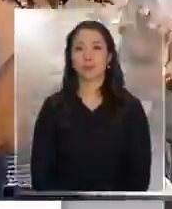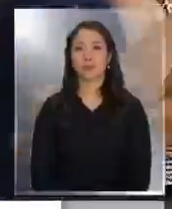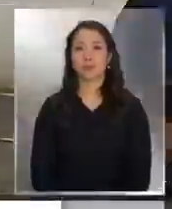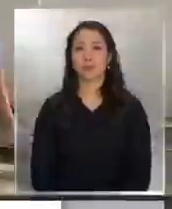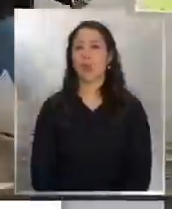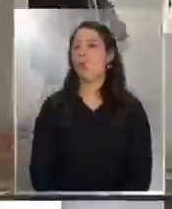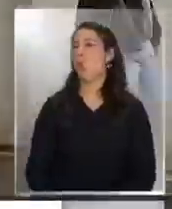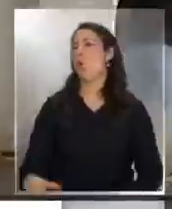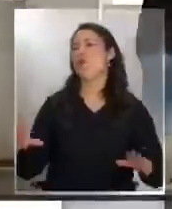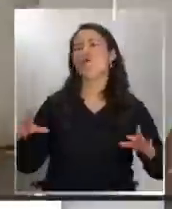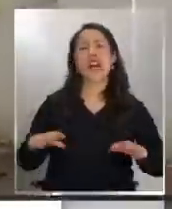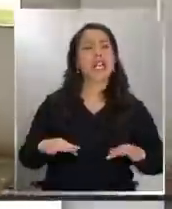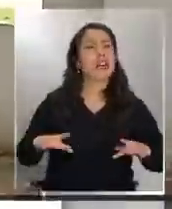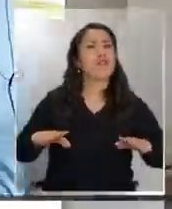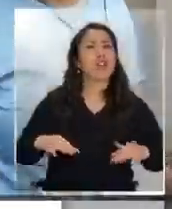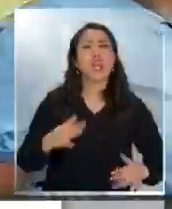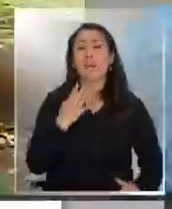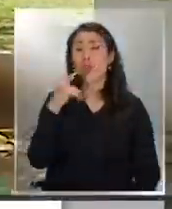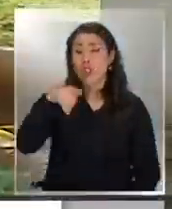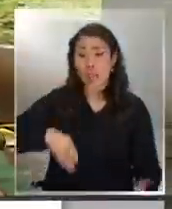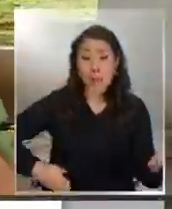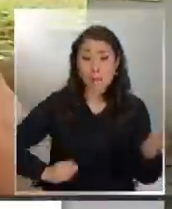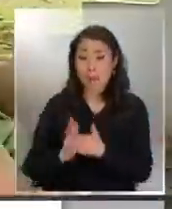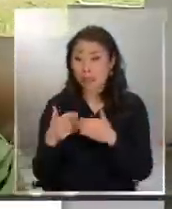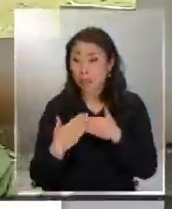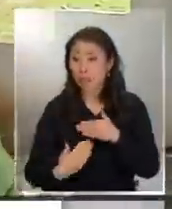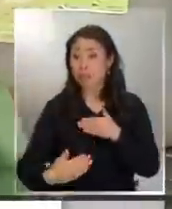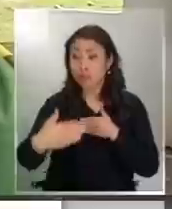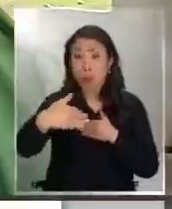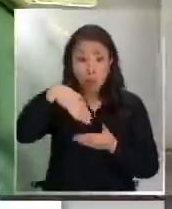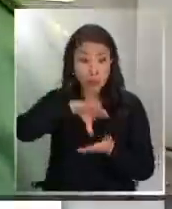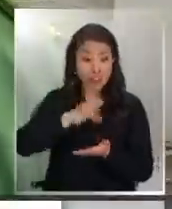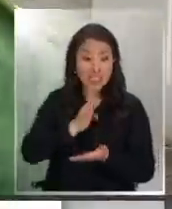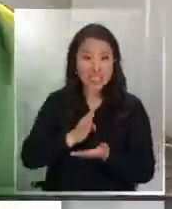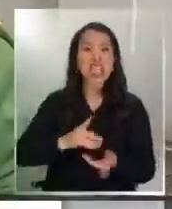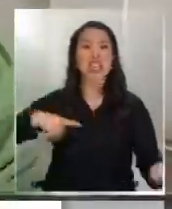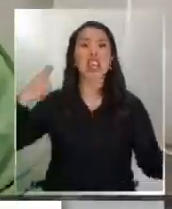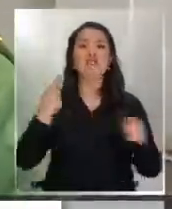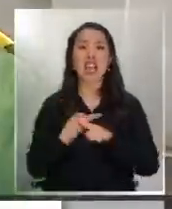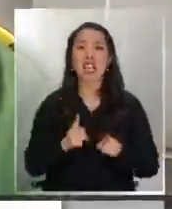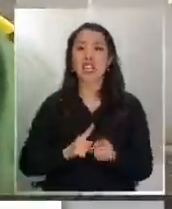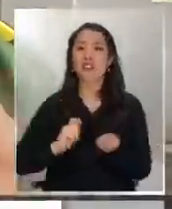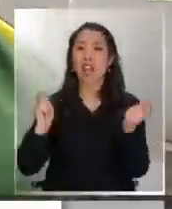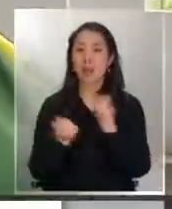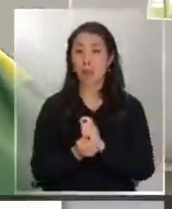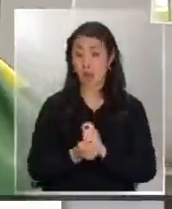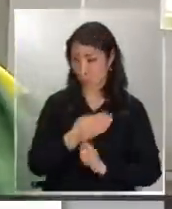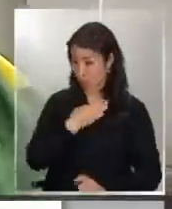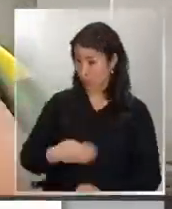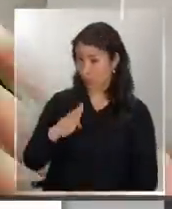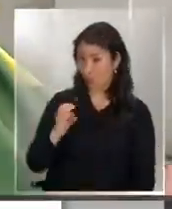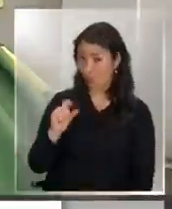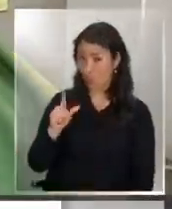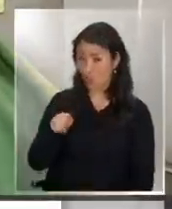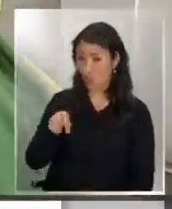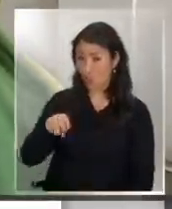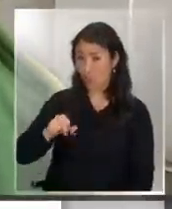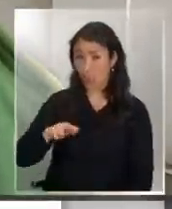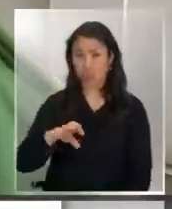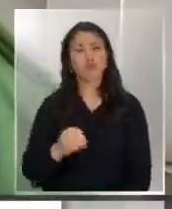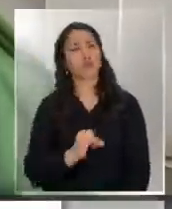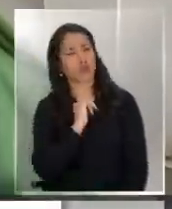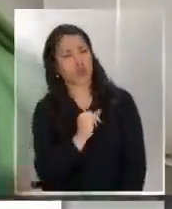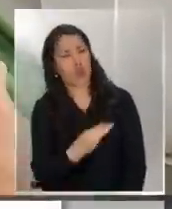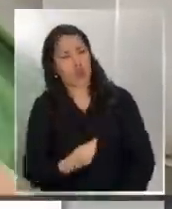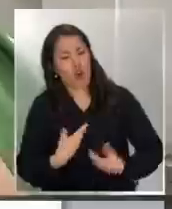Muy feliz, porque a partir de hoy nuestro país será un país diferente. ¿Con Jair Bolsonaro? Bolsonaro, 100%